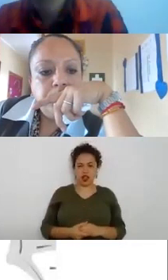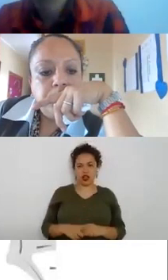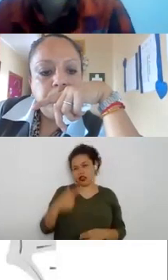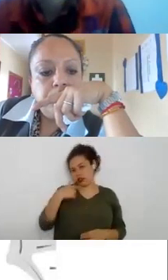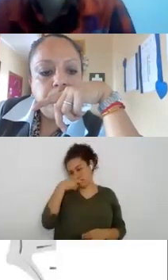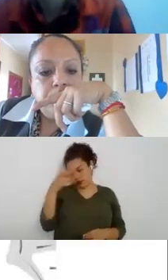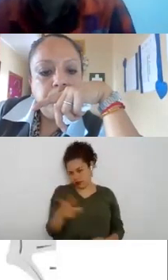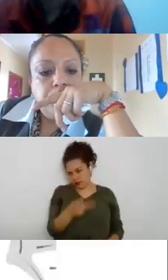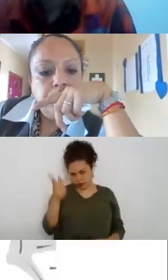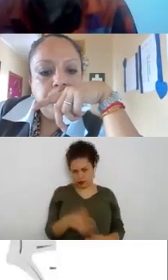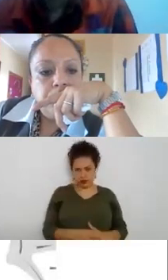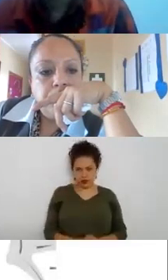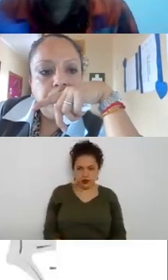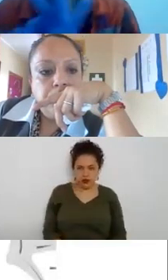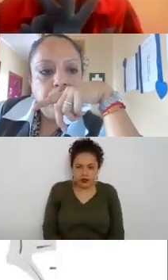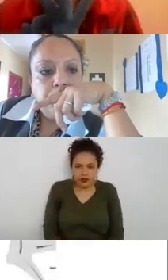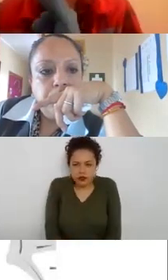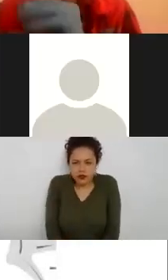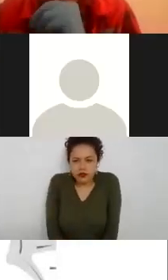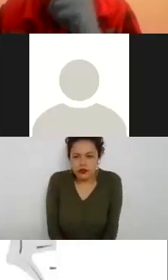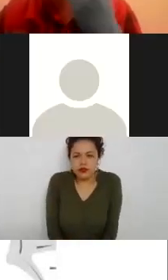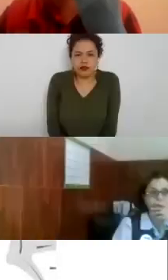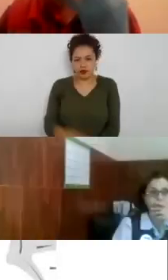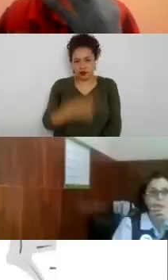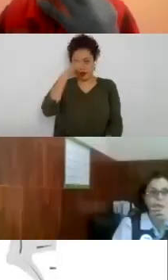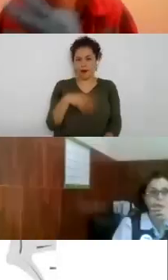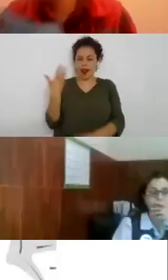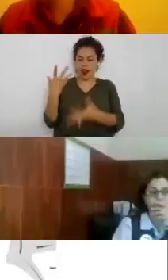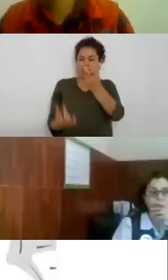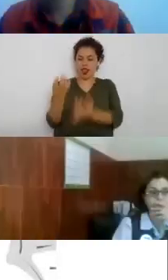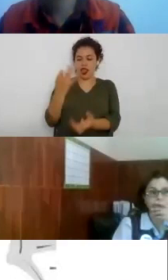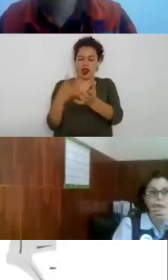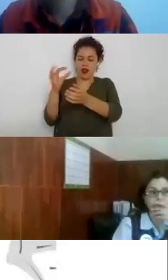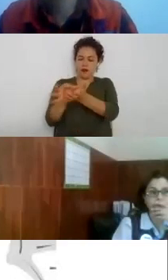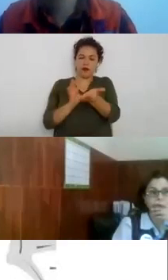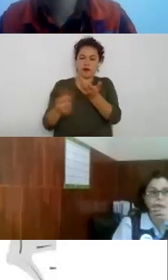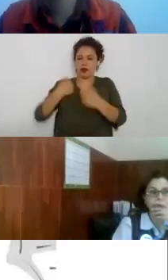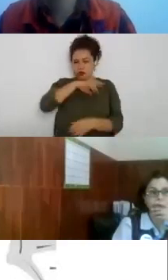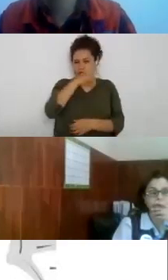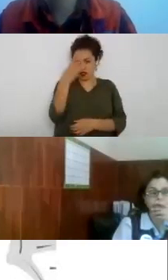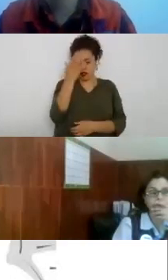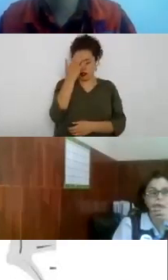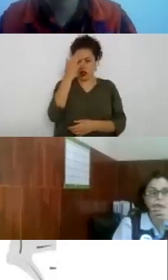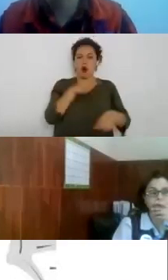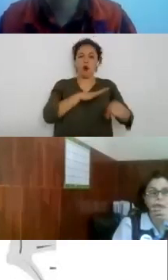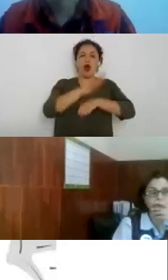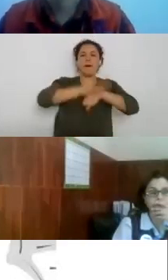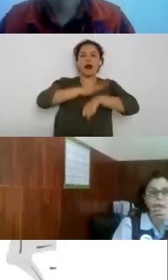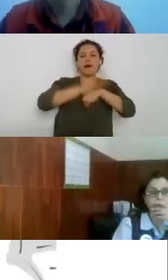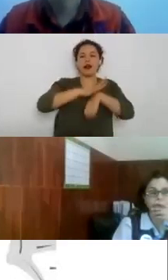pregunta. De este tipo de quemaduras, de estas tres que conocemos, ¿cuál creen que sea la más